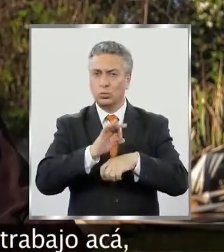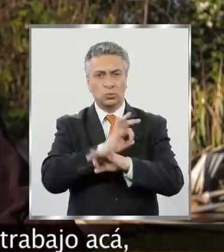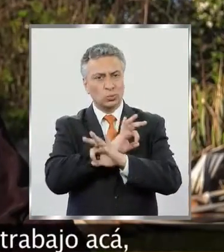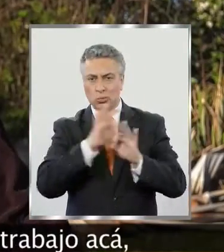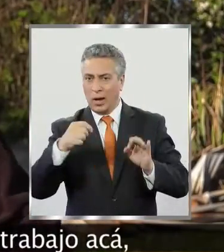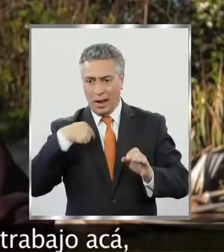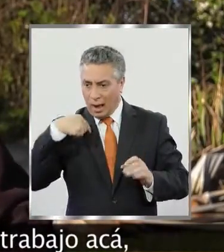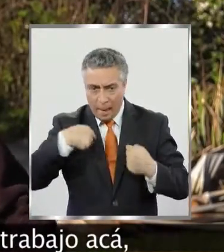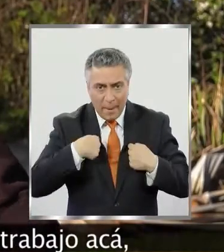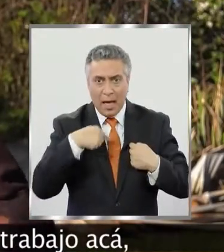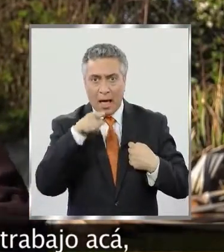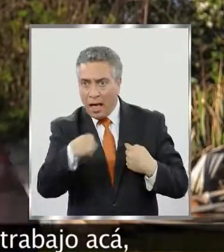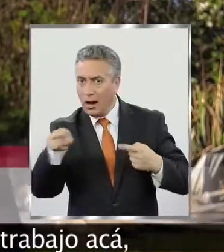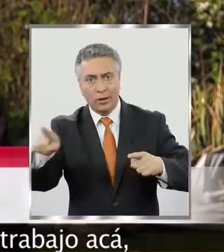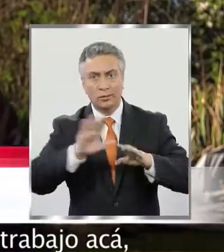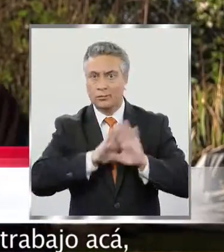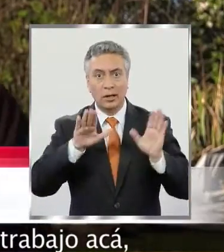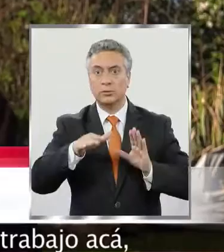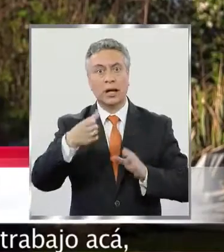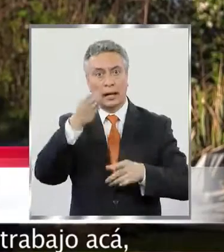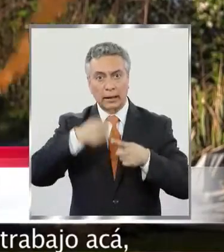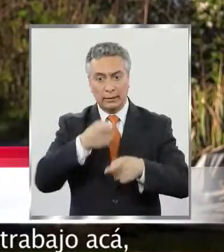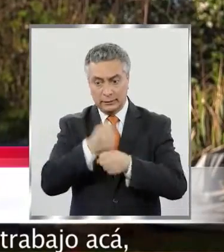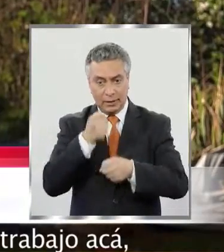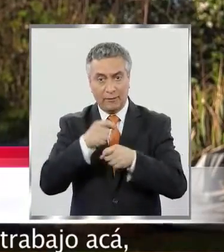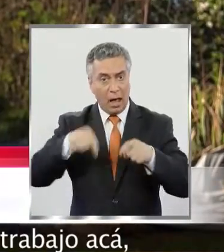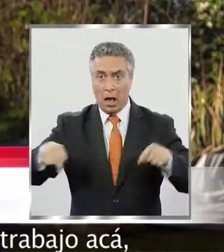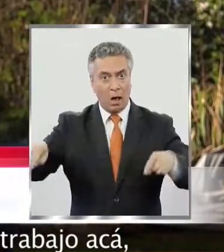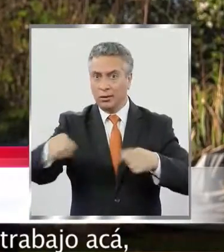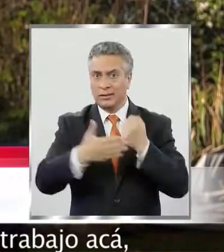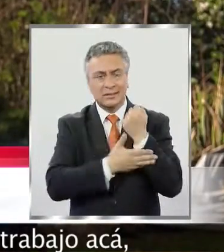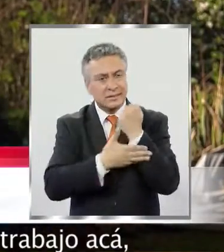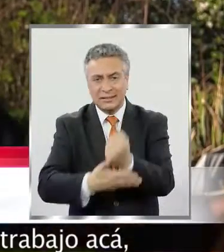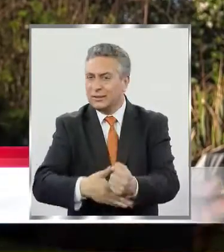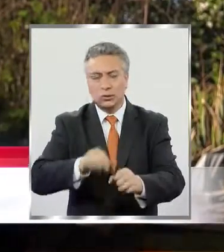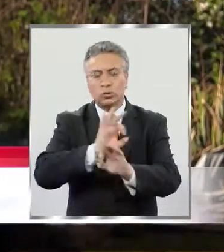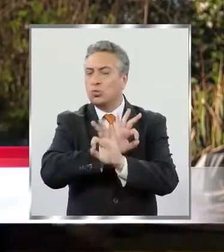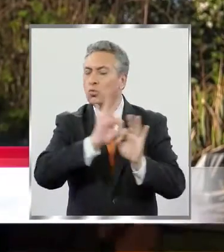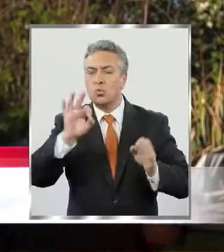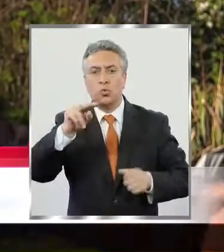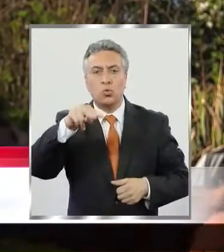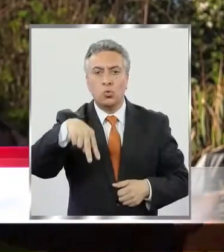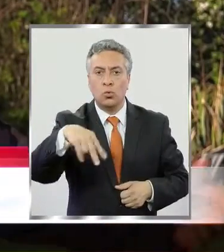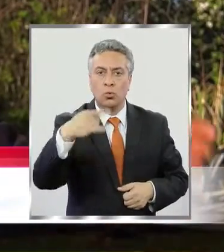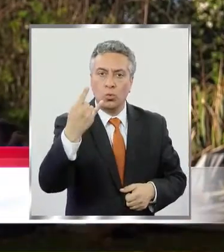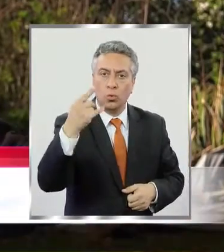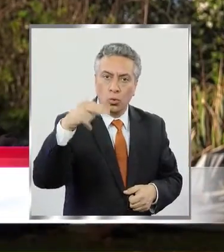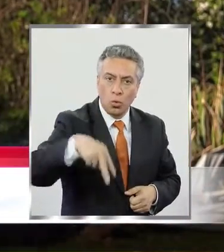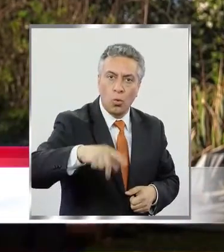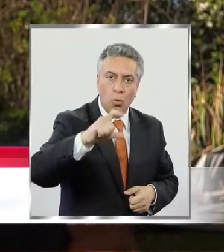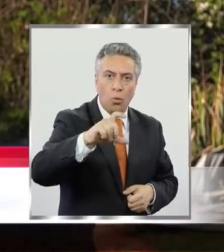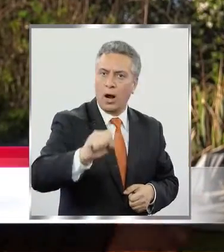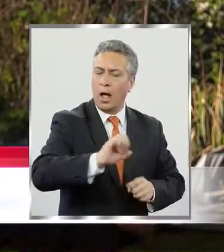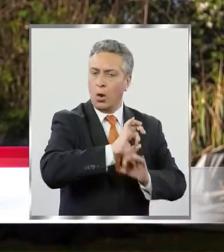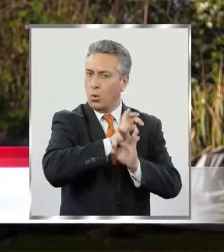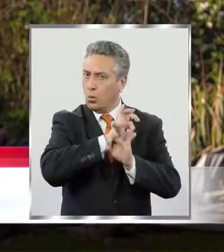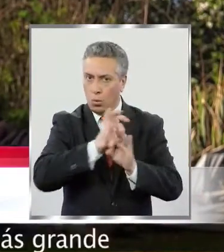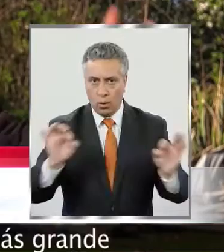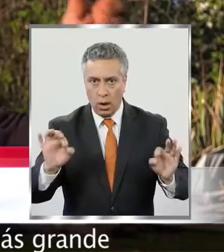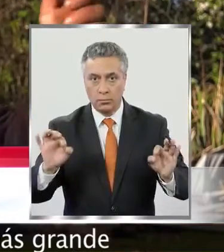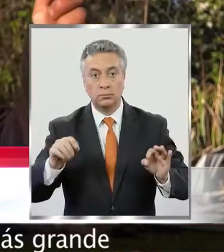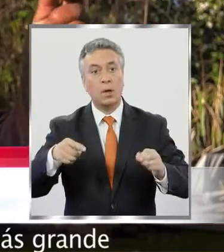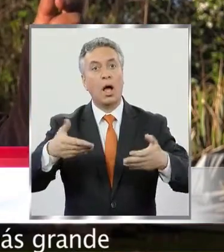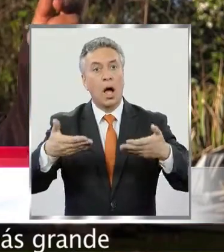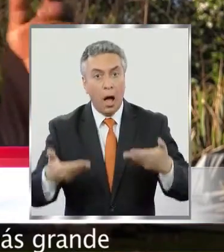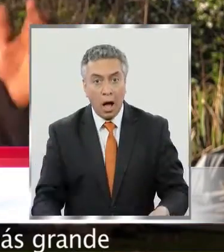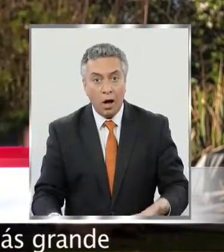a ninguno que fue de este trabajo acá, nunca. Ahora